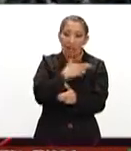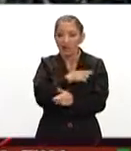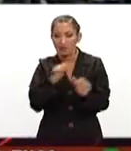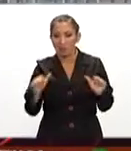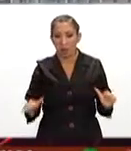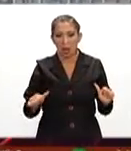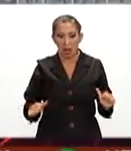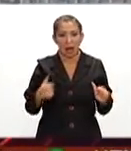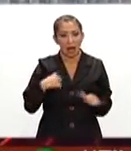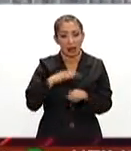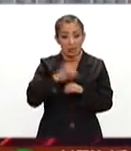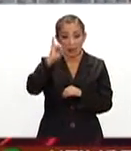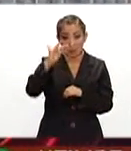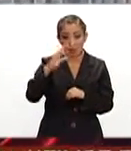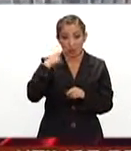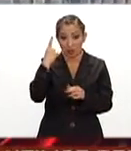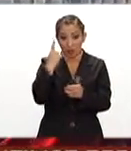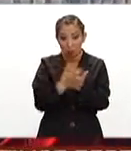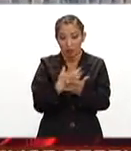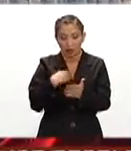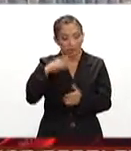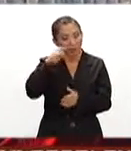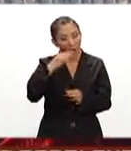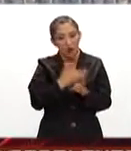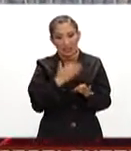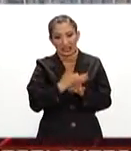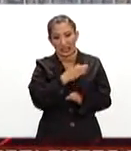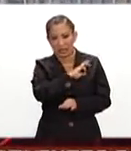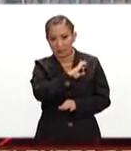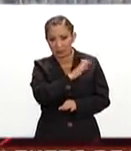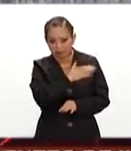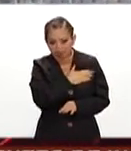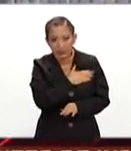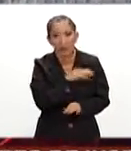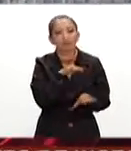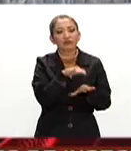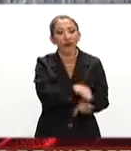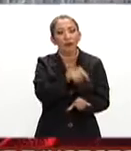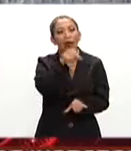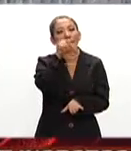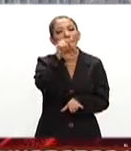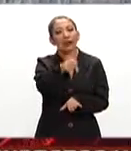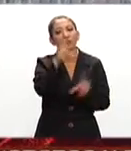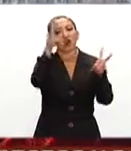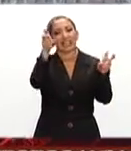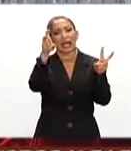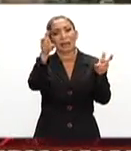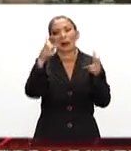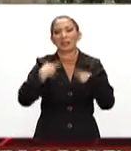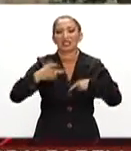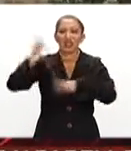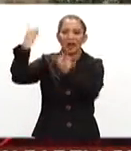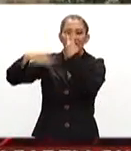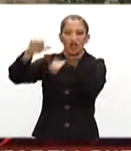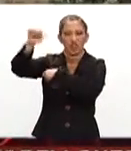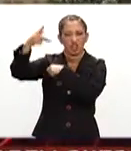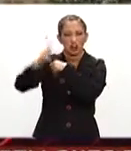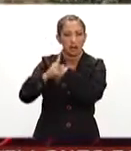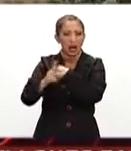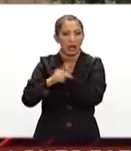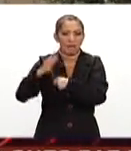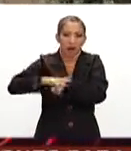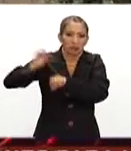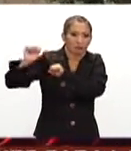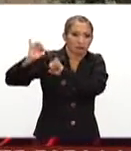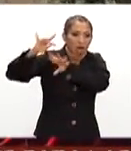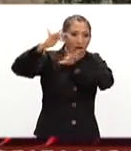heridos. Son imágenes inéditas que se están viviendo en España relacionada con el asunto de los migrantes, que cada vez